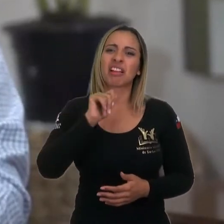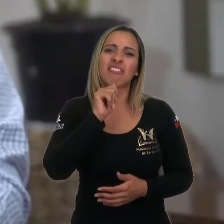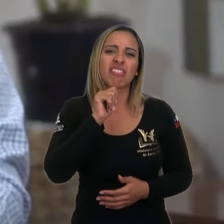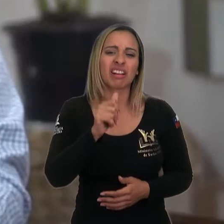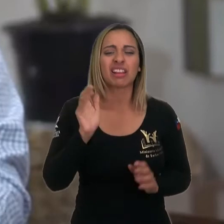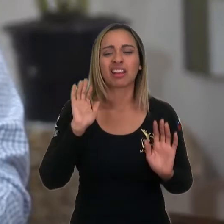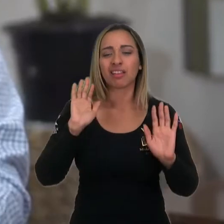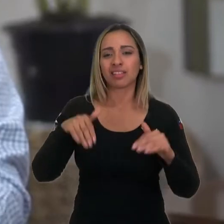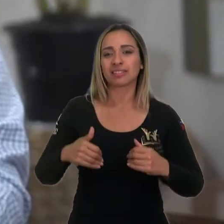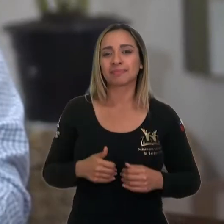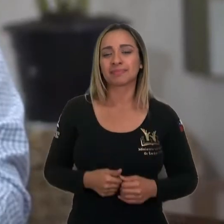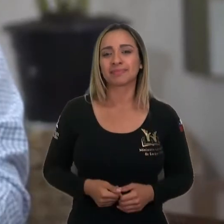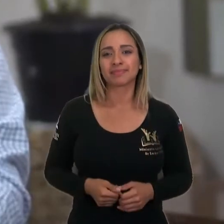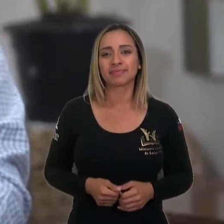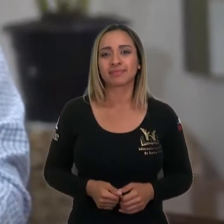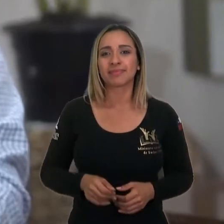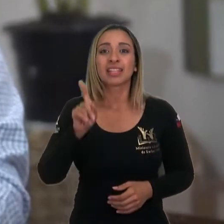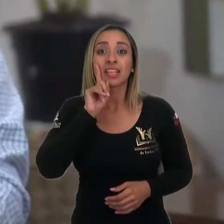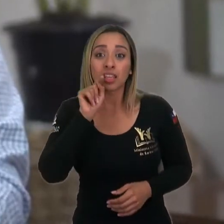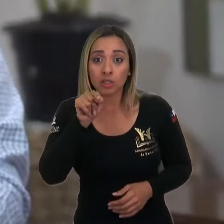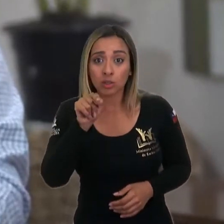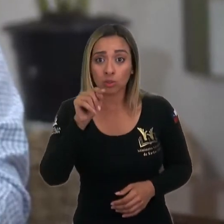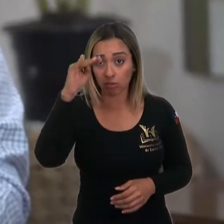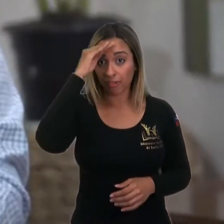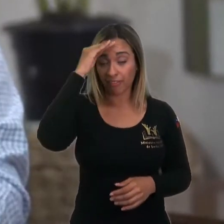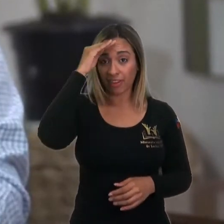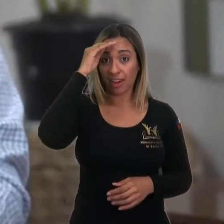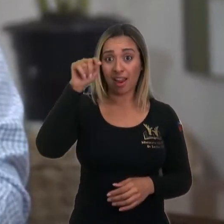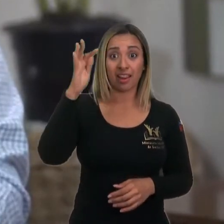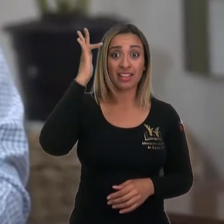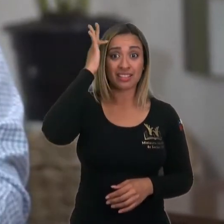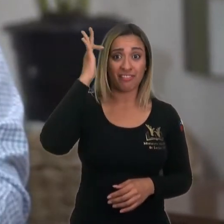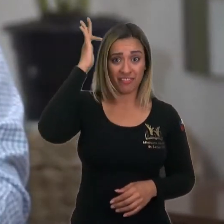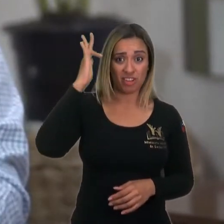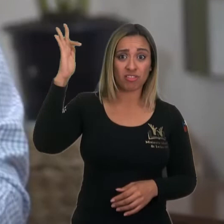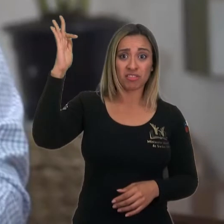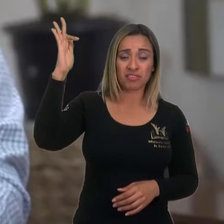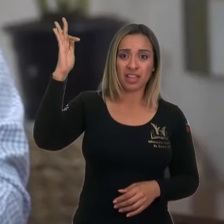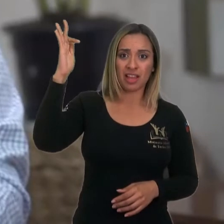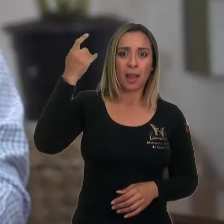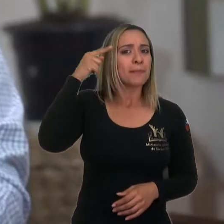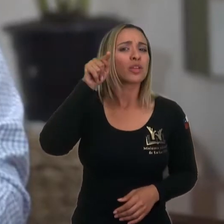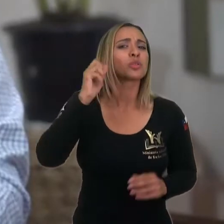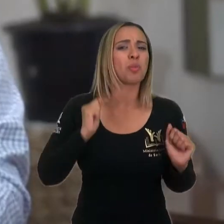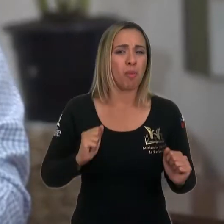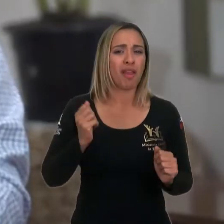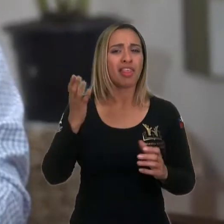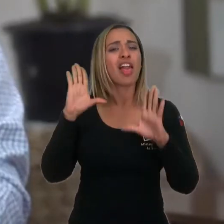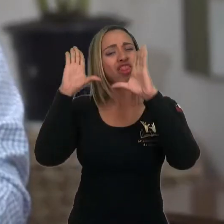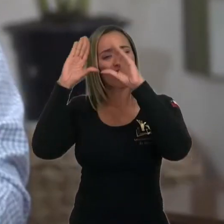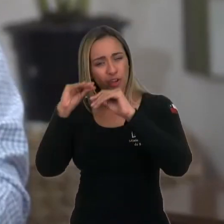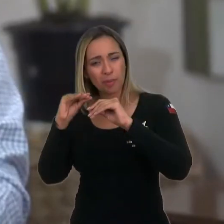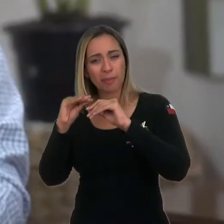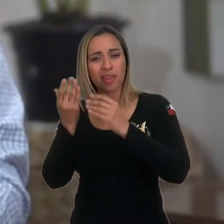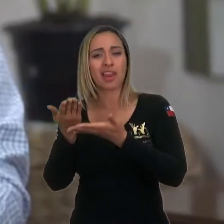mentiras. Tú sigues esas filosofías, pero cuando llega la noche no puedes dormir. Miras al